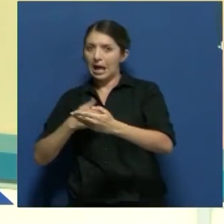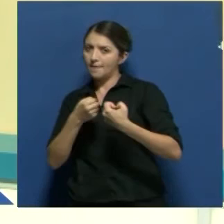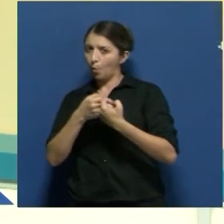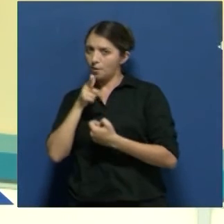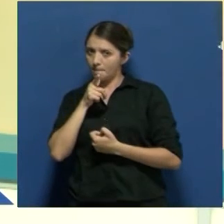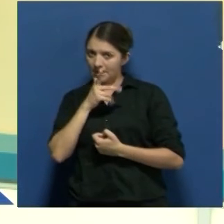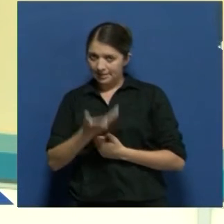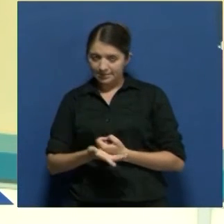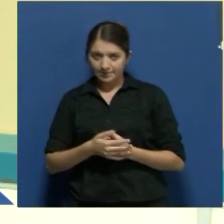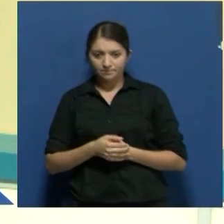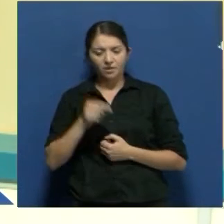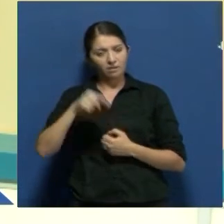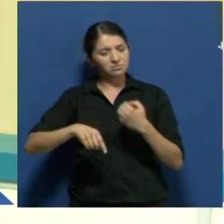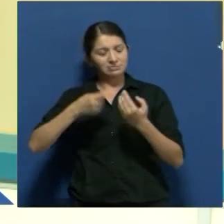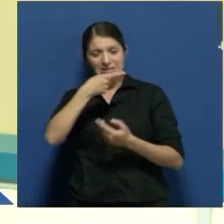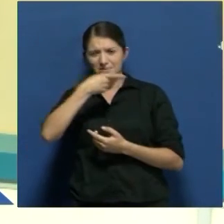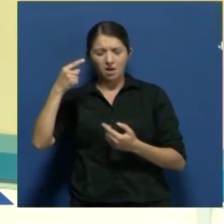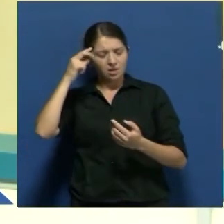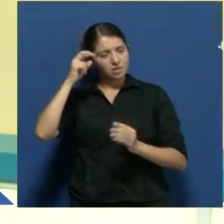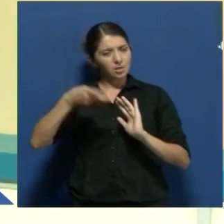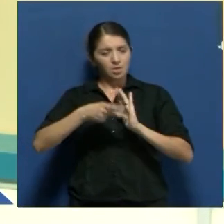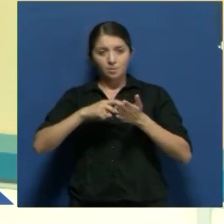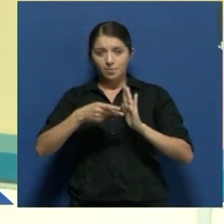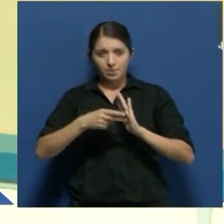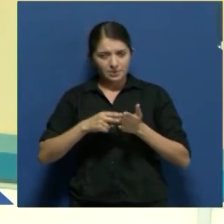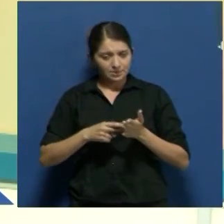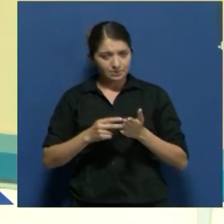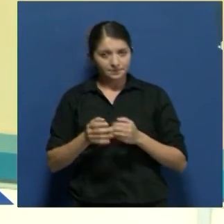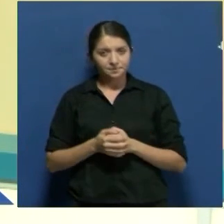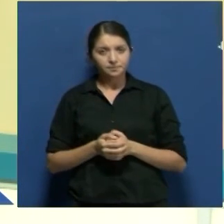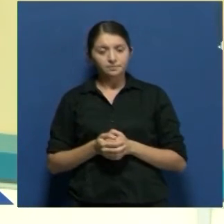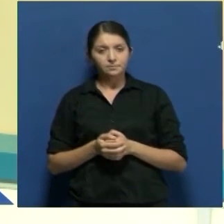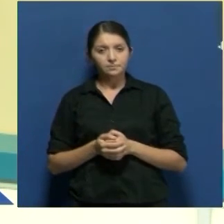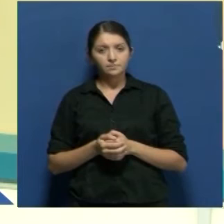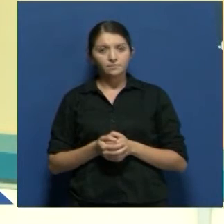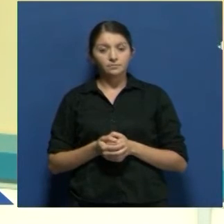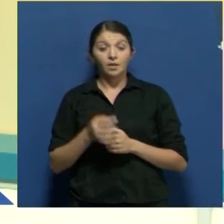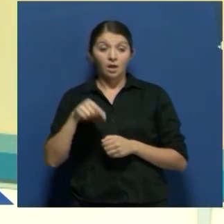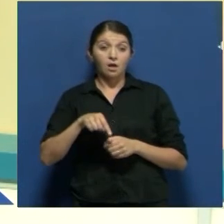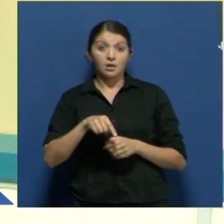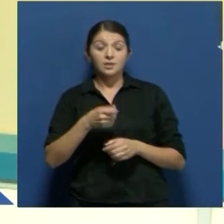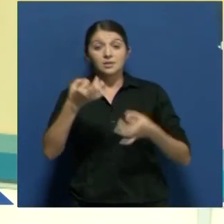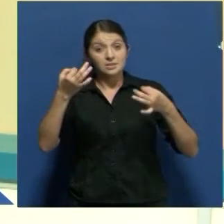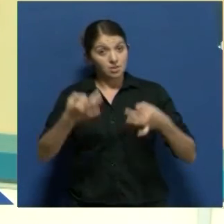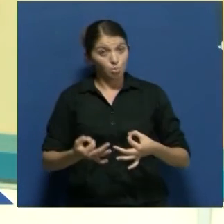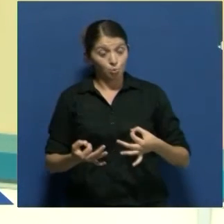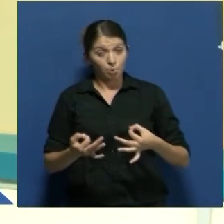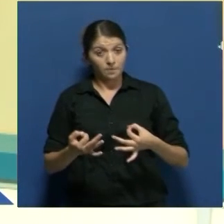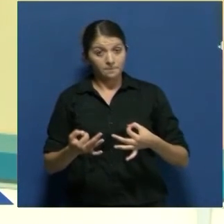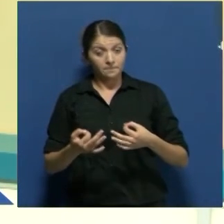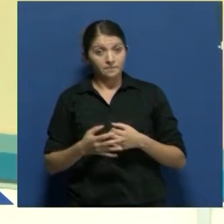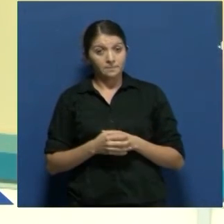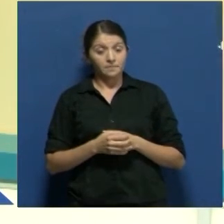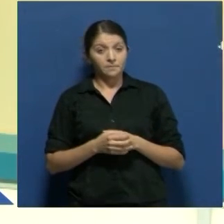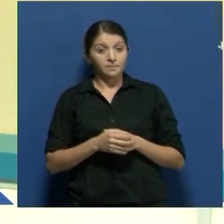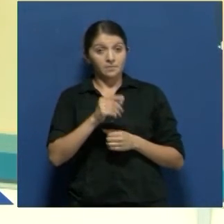trata este entuerto de la semana que, dicho sea de paso, seguramente no lo ha dejado dormir a Jaime